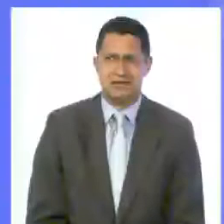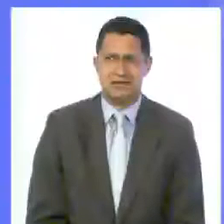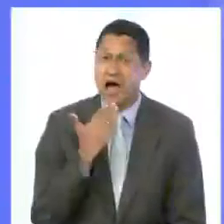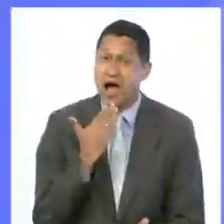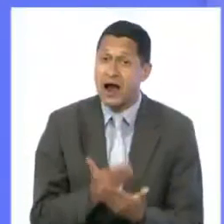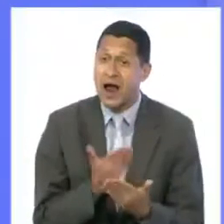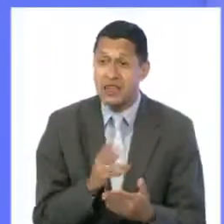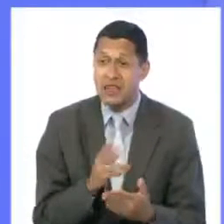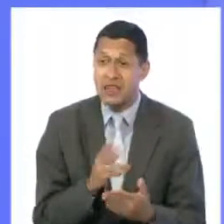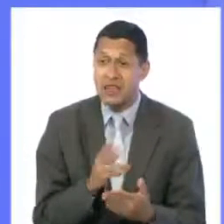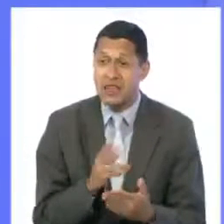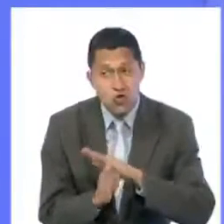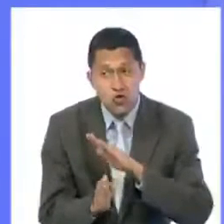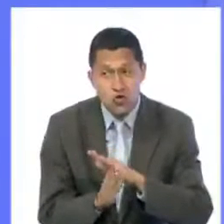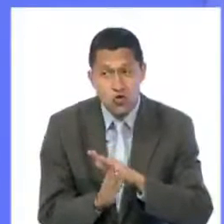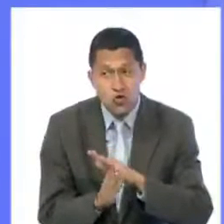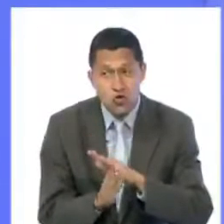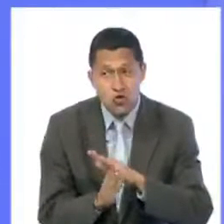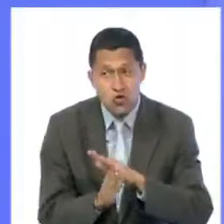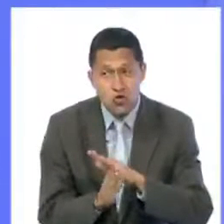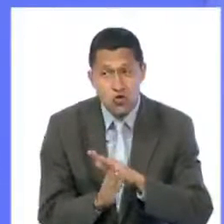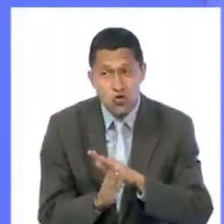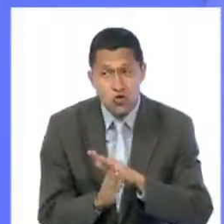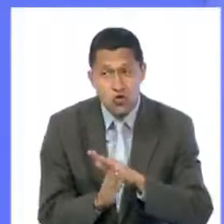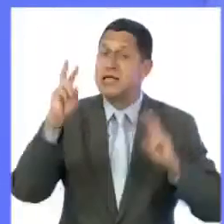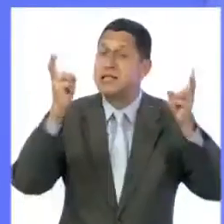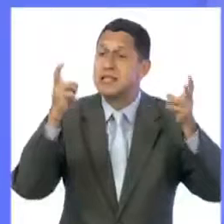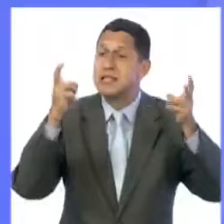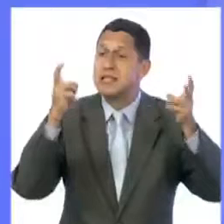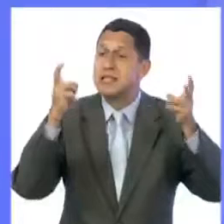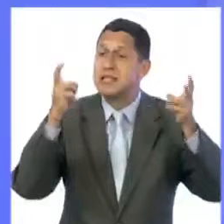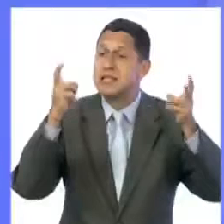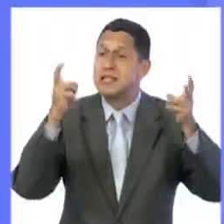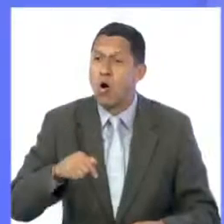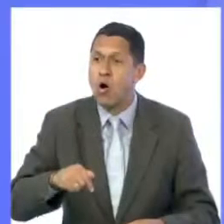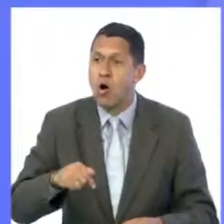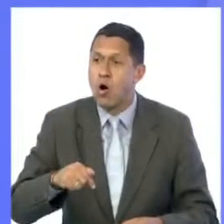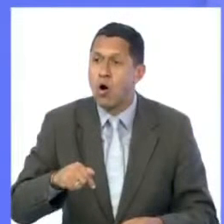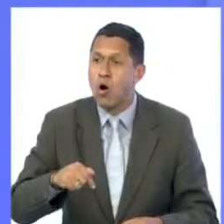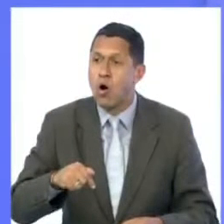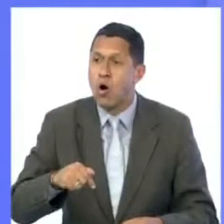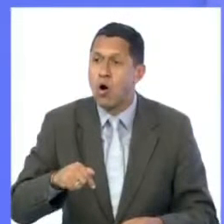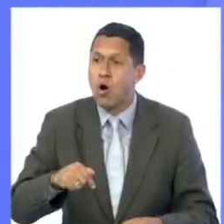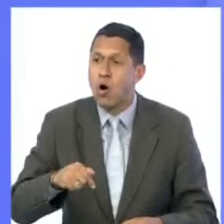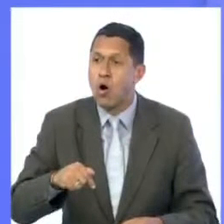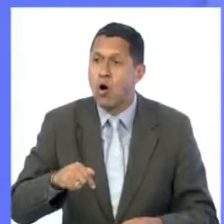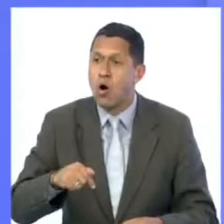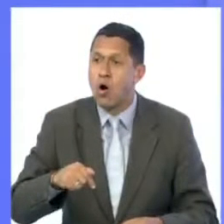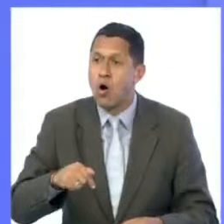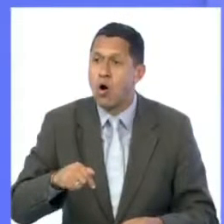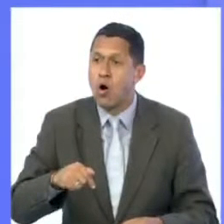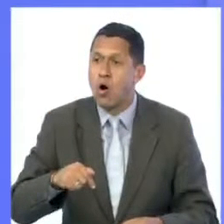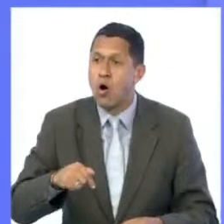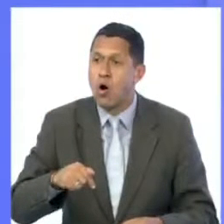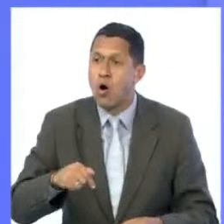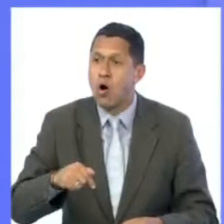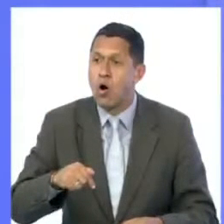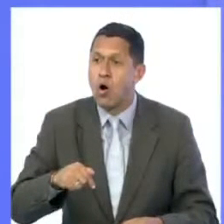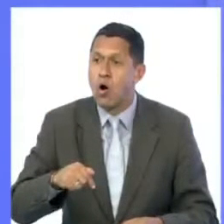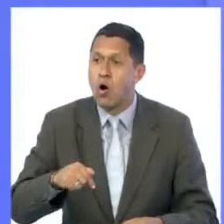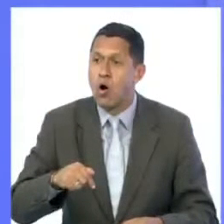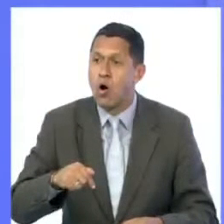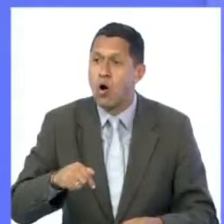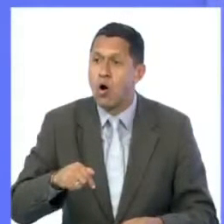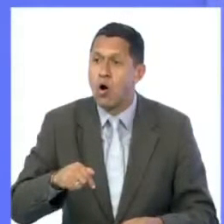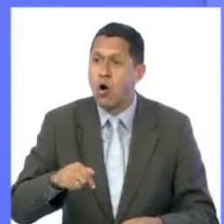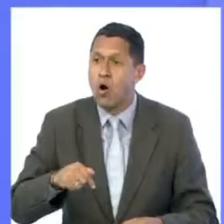Gracias por continuar en nuestra sintonía y como lo anunciamos, el tema del día de hoy es la hiperactividad y déficit de atención en los niños